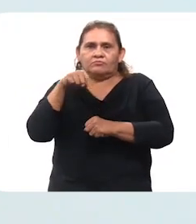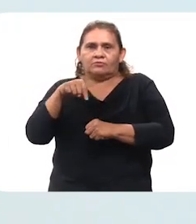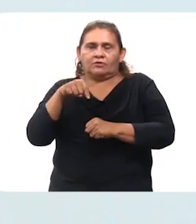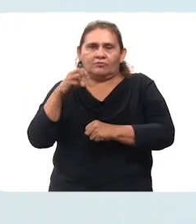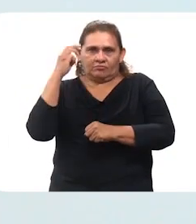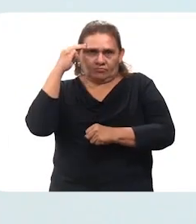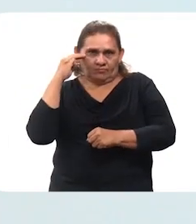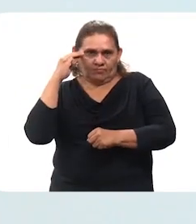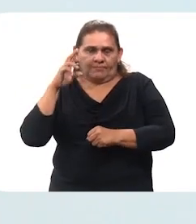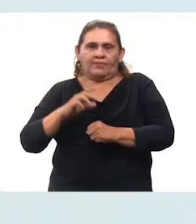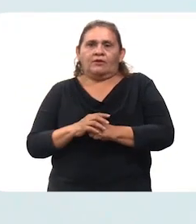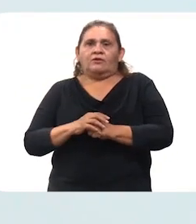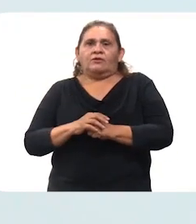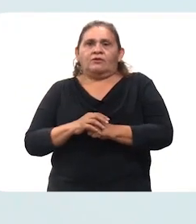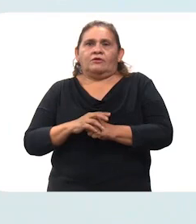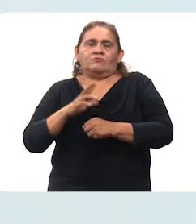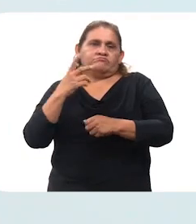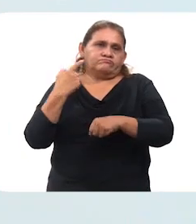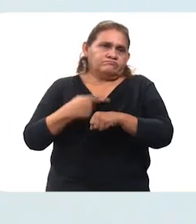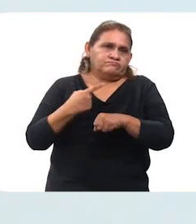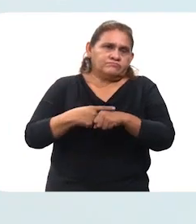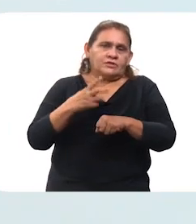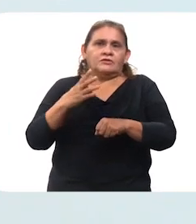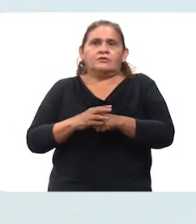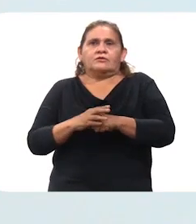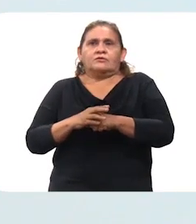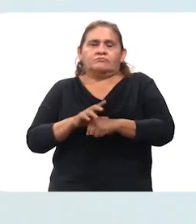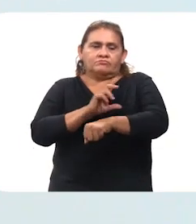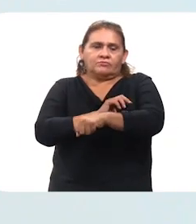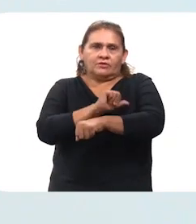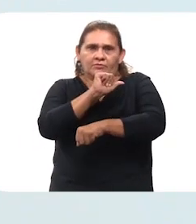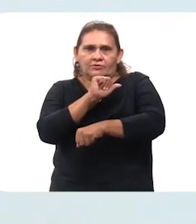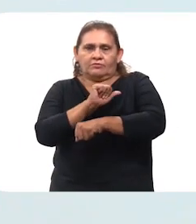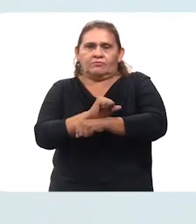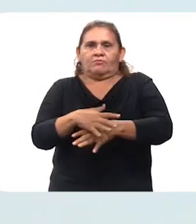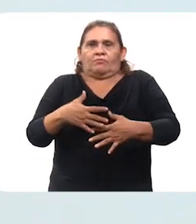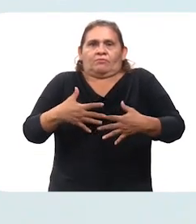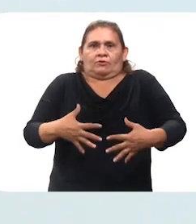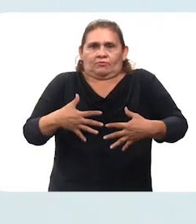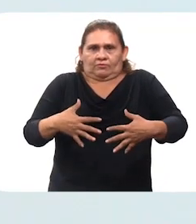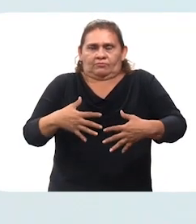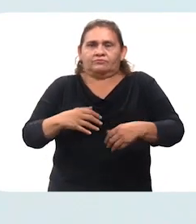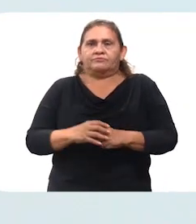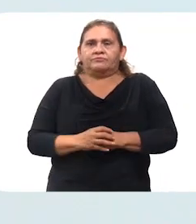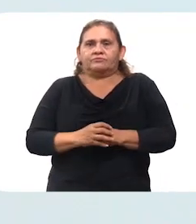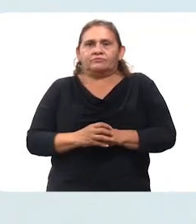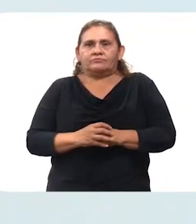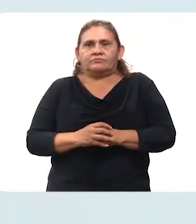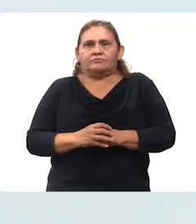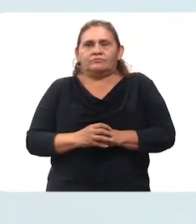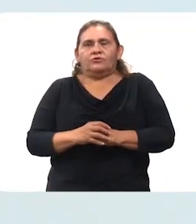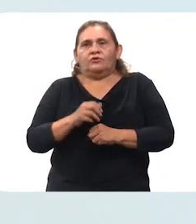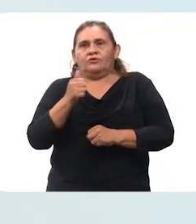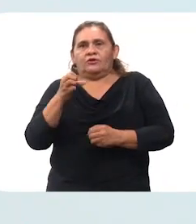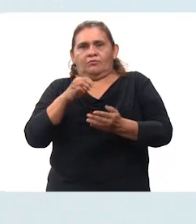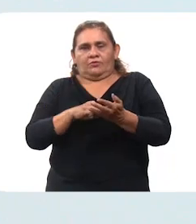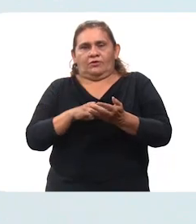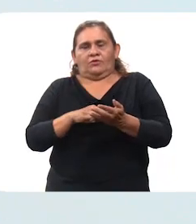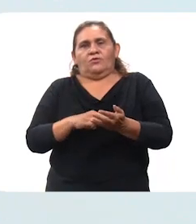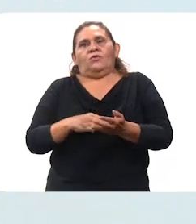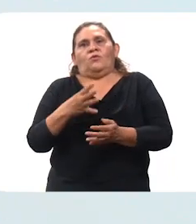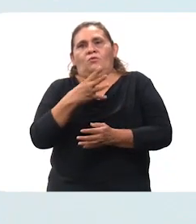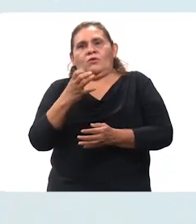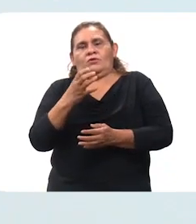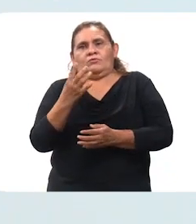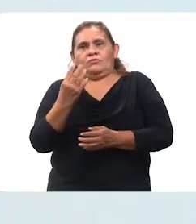Mérida. Entre sus principales enfermedades se encontraba hipertensión y obesidad. En total, son 6.490